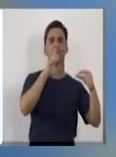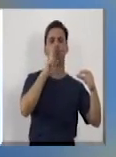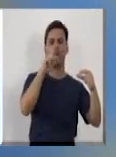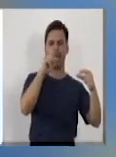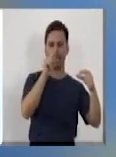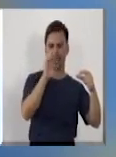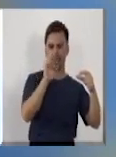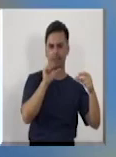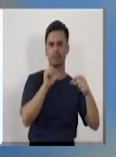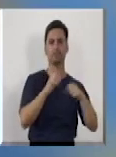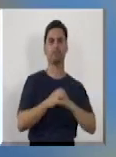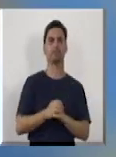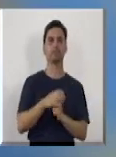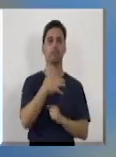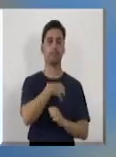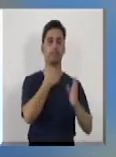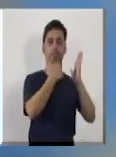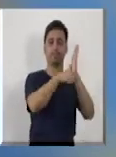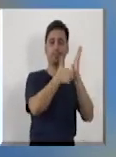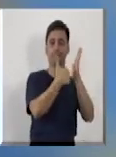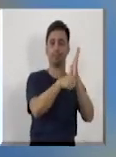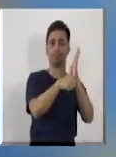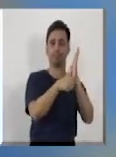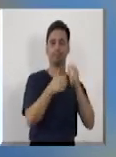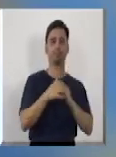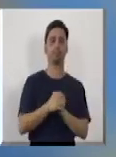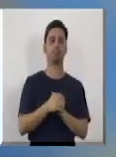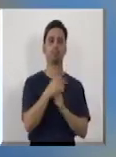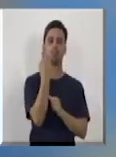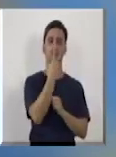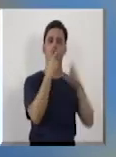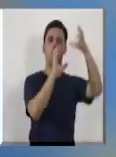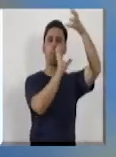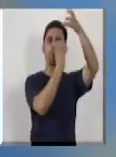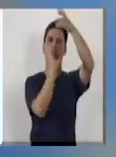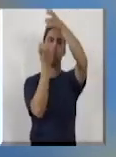pilas. Tienen el interruptor y tienen los dos bombillos. Pero la conexión